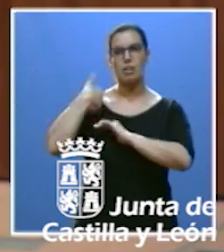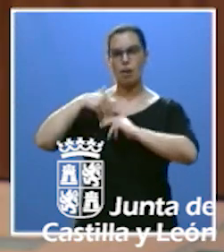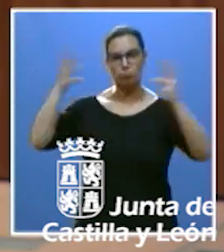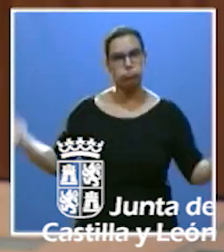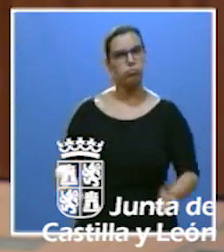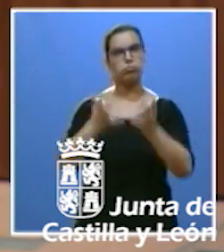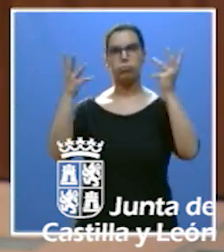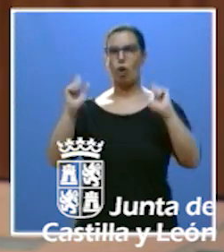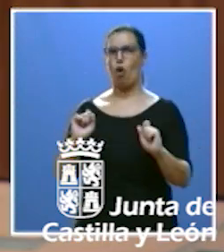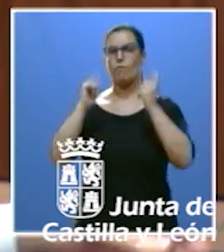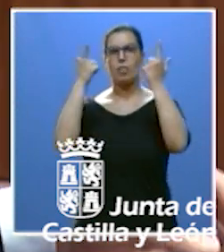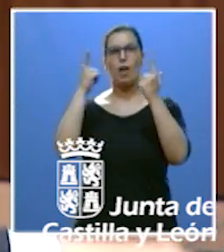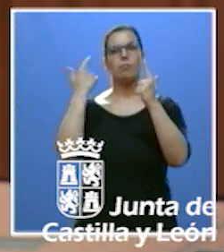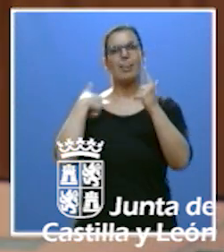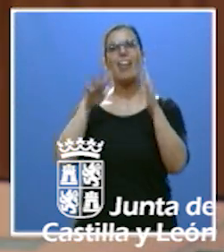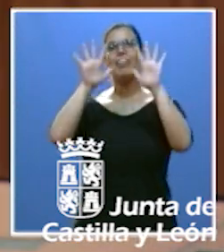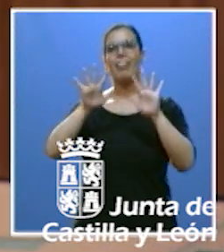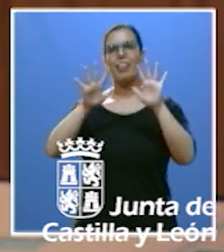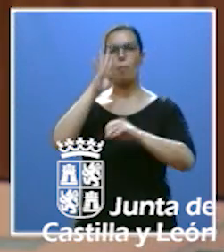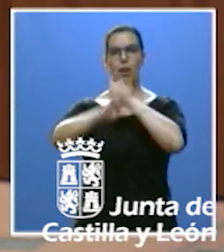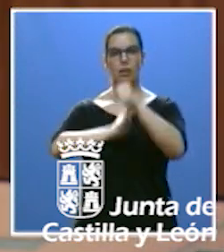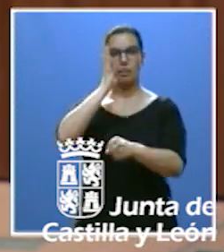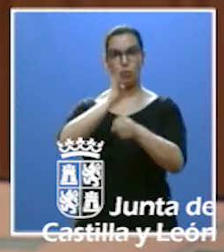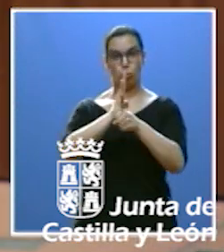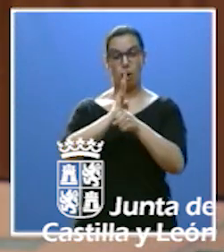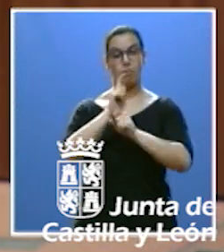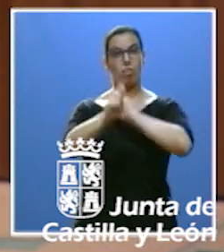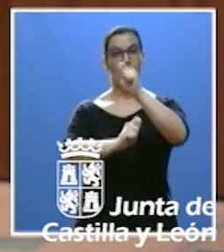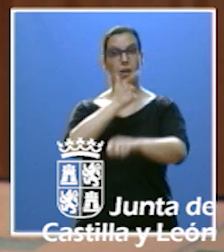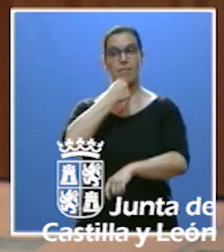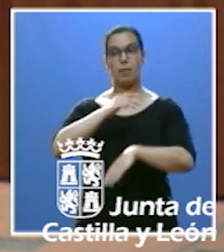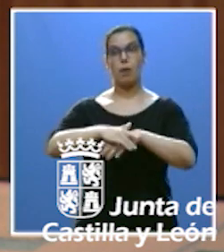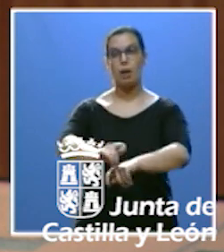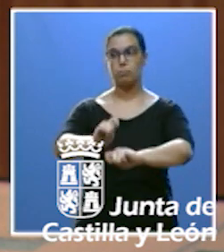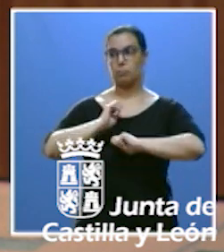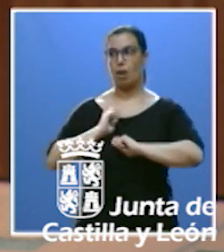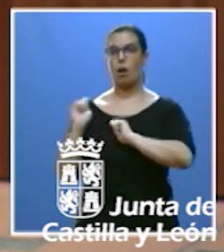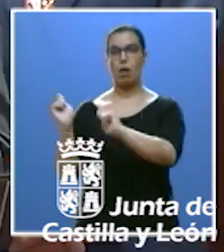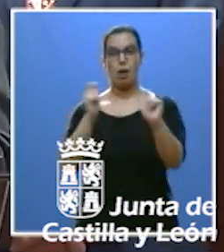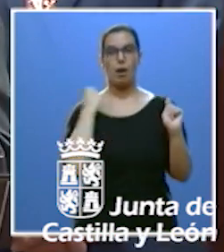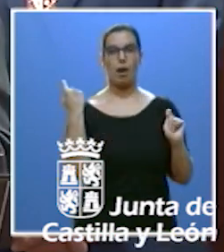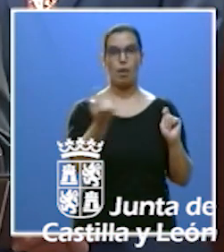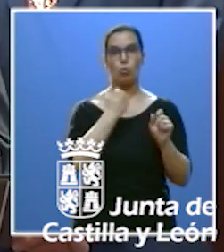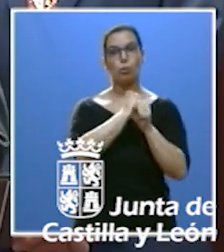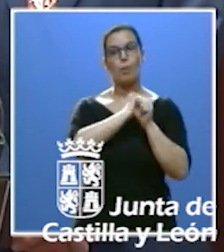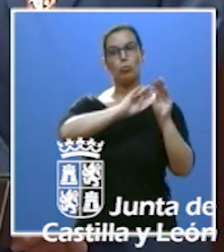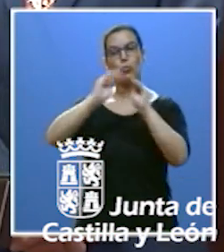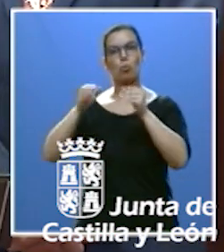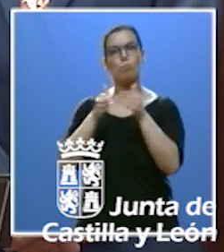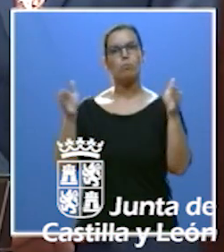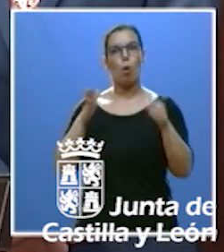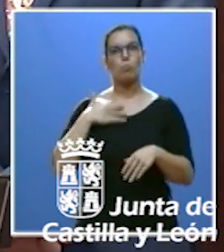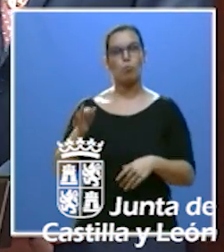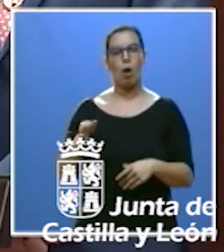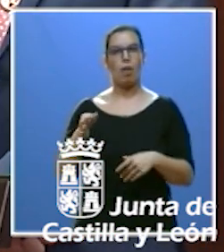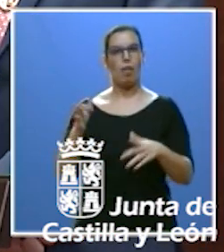décima legislatura que permitirá que los trabajos que se nos han asignado a esta Cámara puedan arrancar con el ánimo